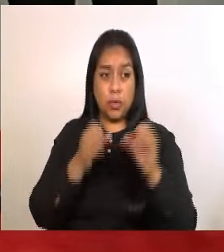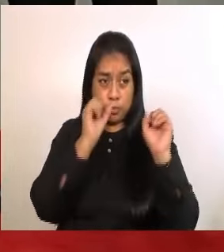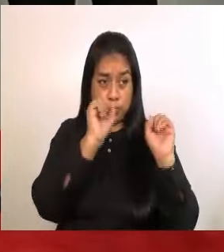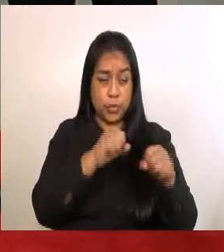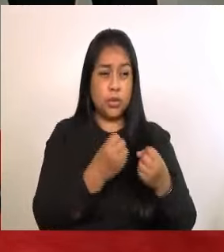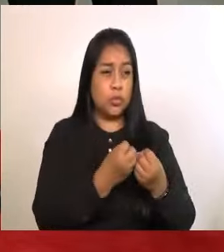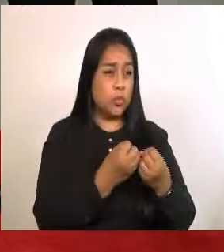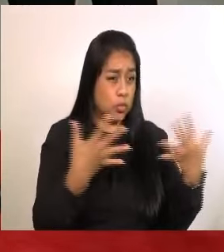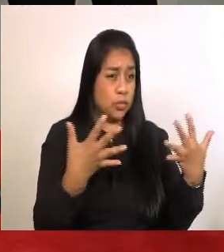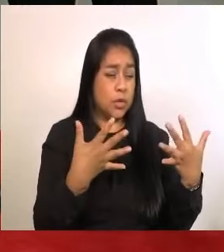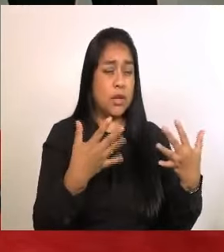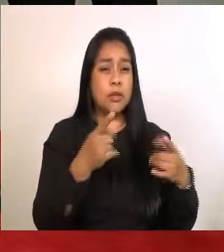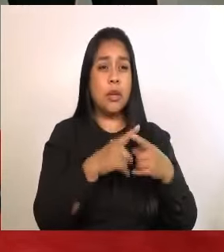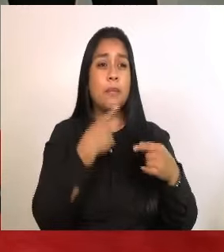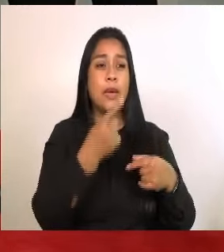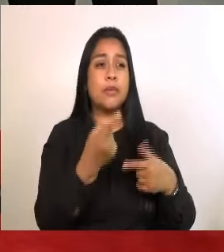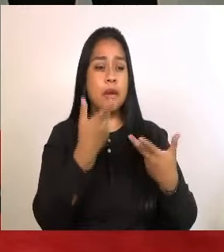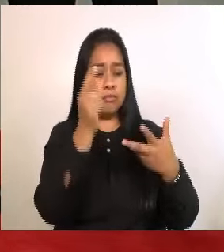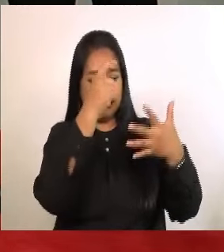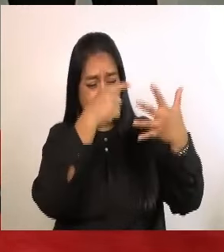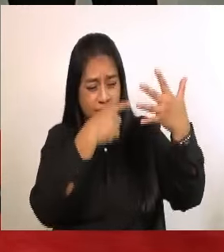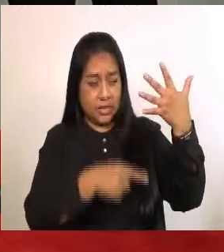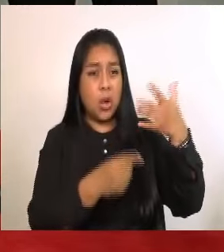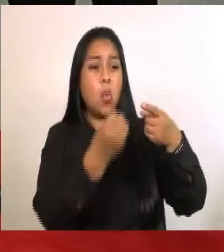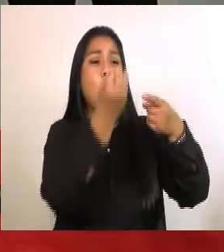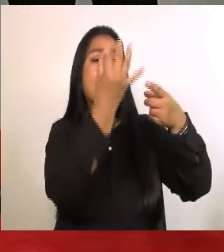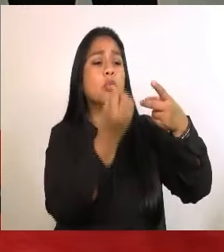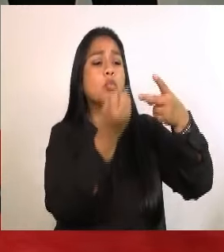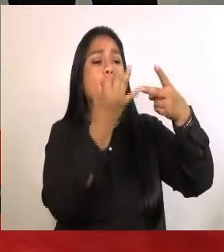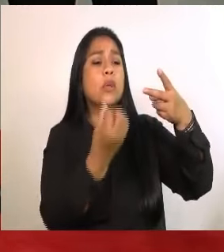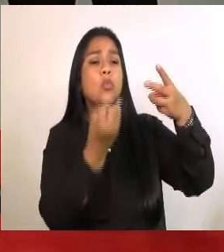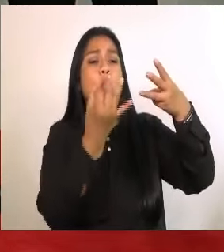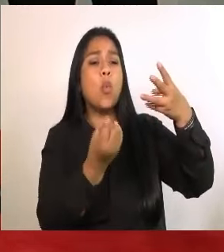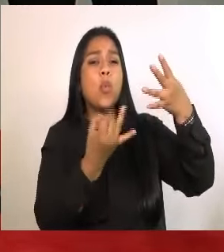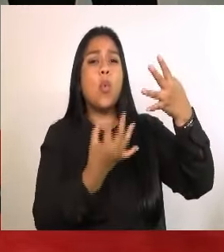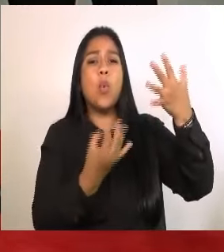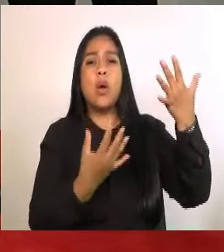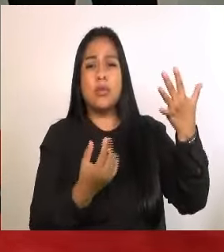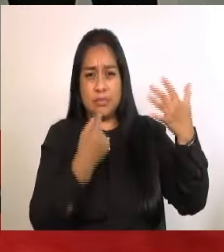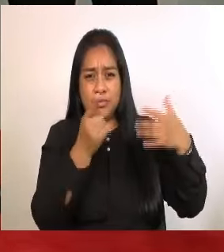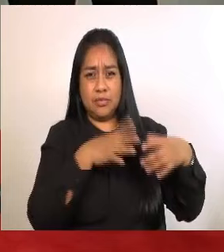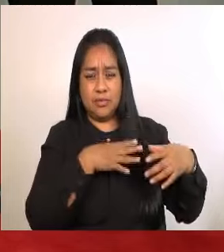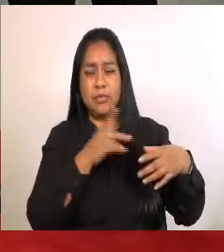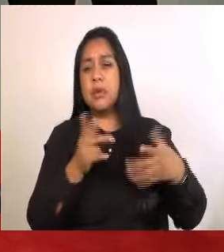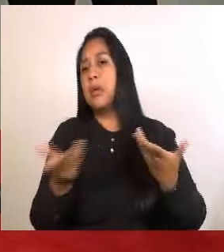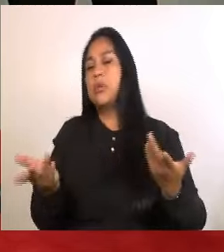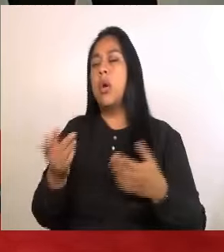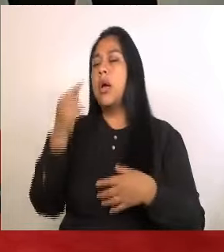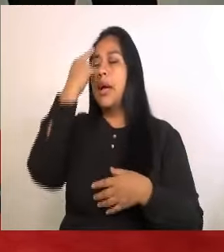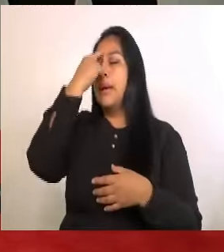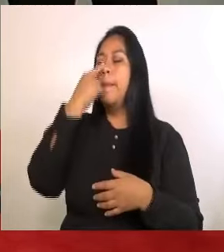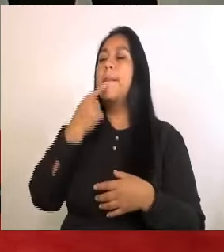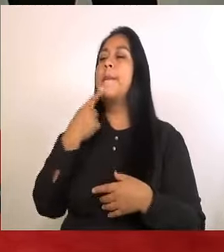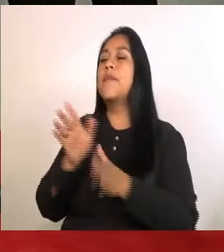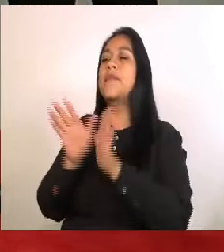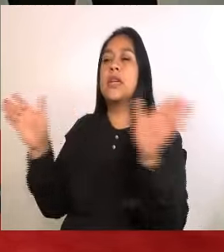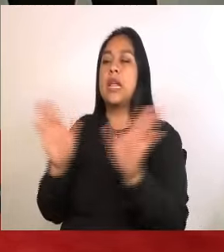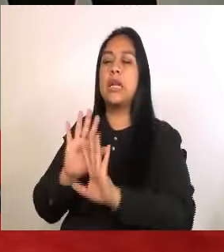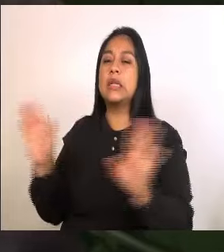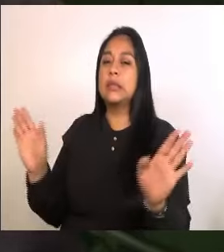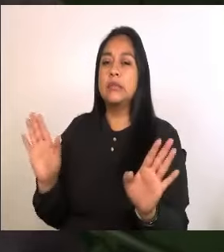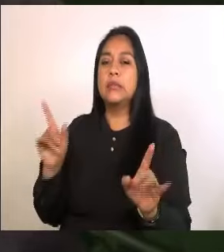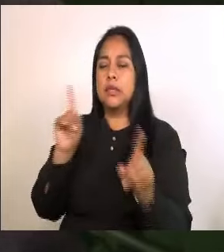números de las categorías? Pregunta. No, el perfil en general es lo que estamos compartiendo. Yo creo que